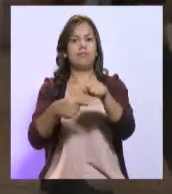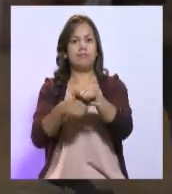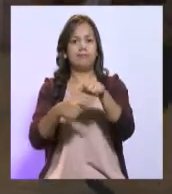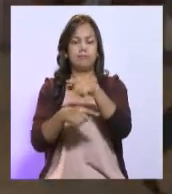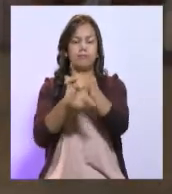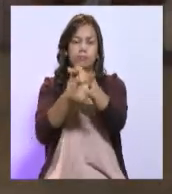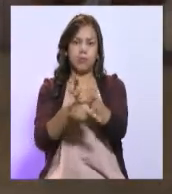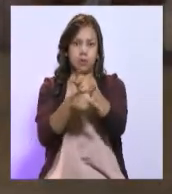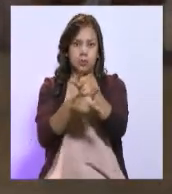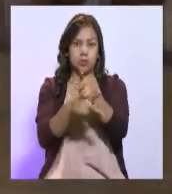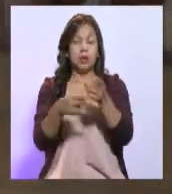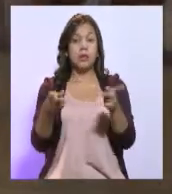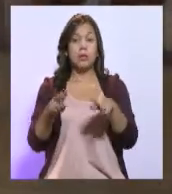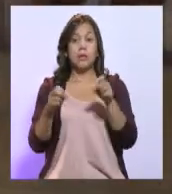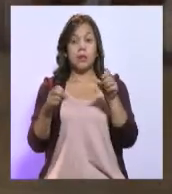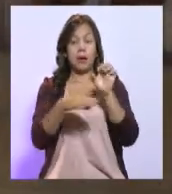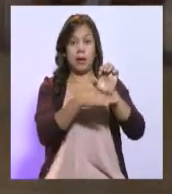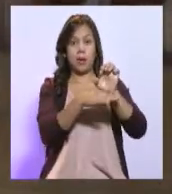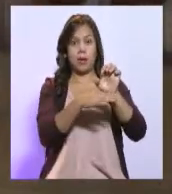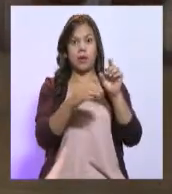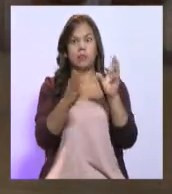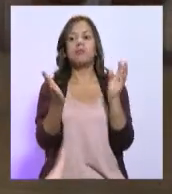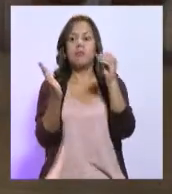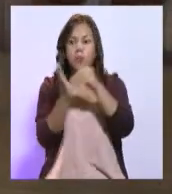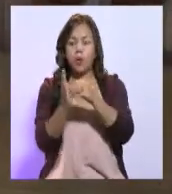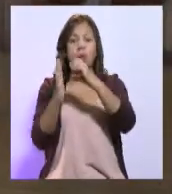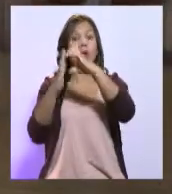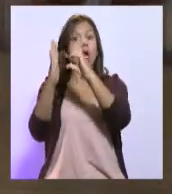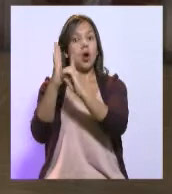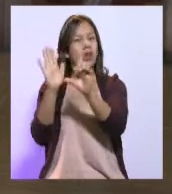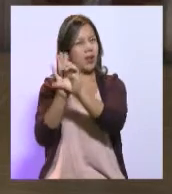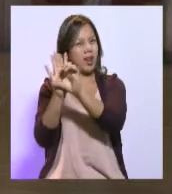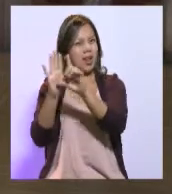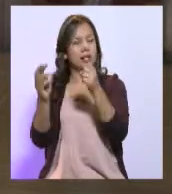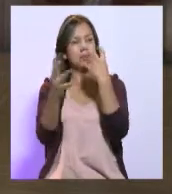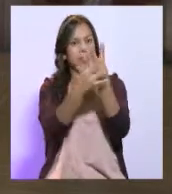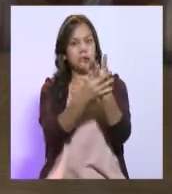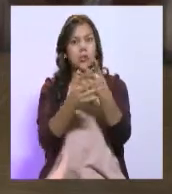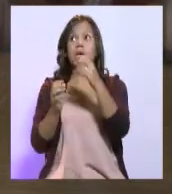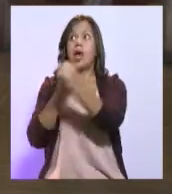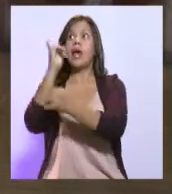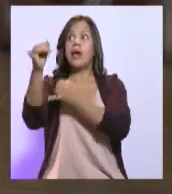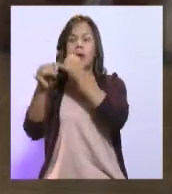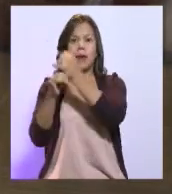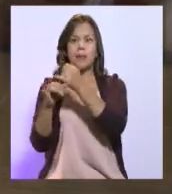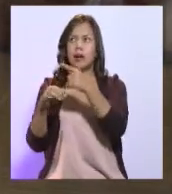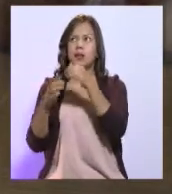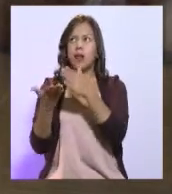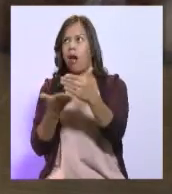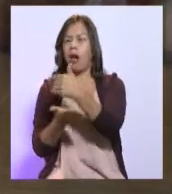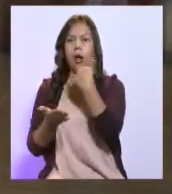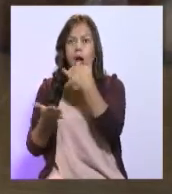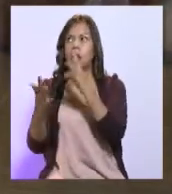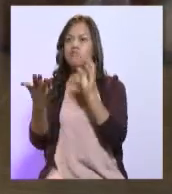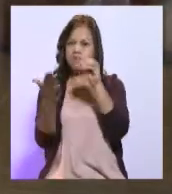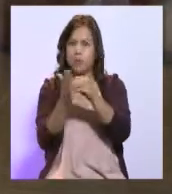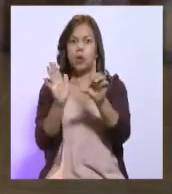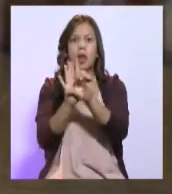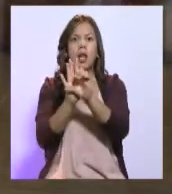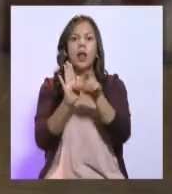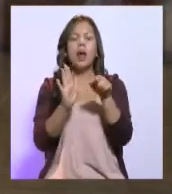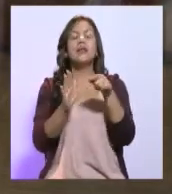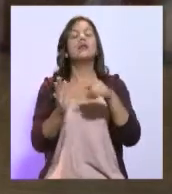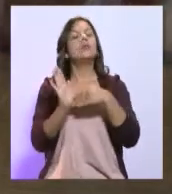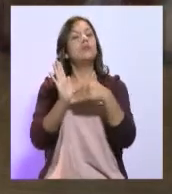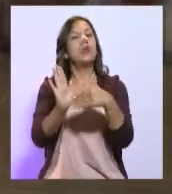Y Ecuador, al integrar en el Código Penal los crímenes internacionales y volverlos delito en el fuero nacional, está